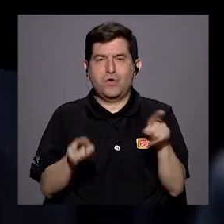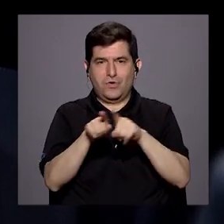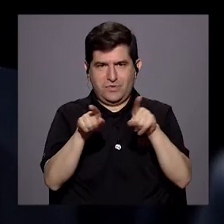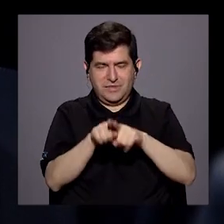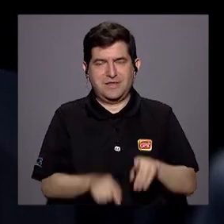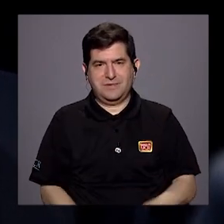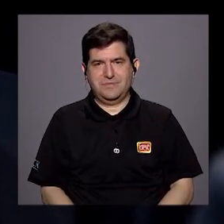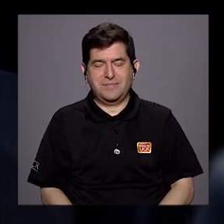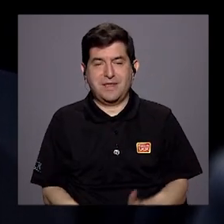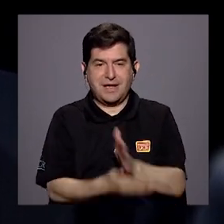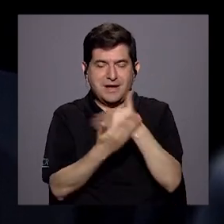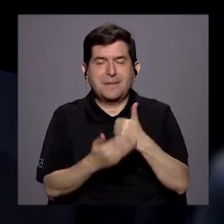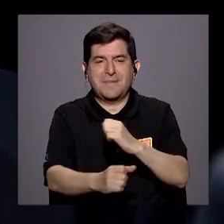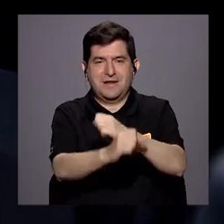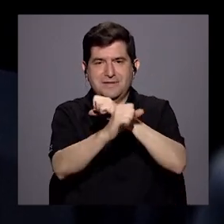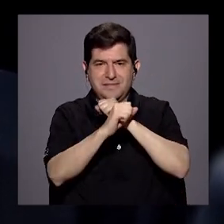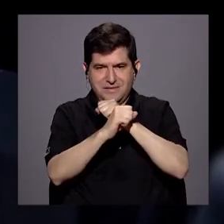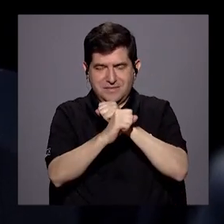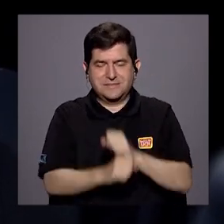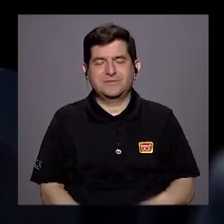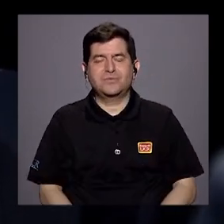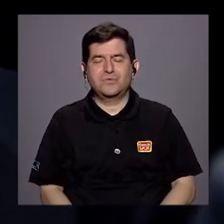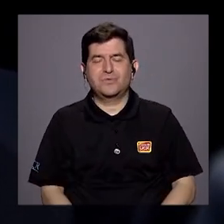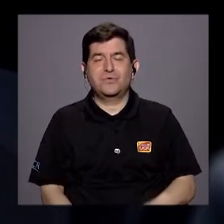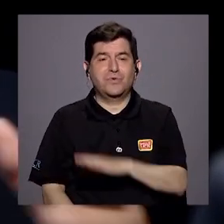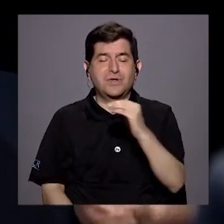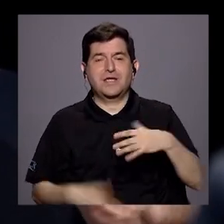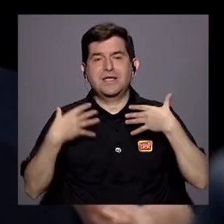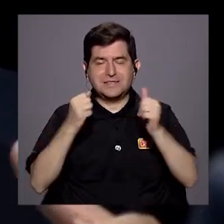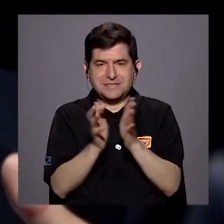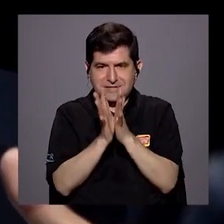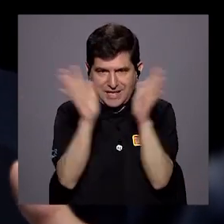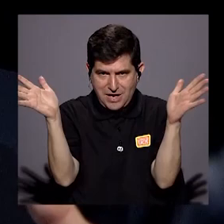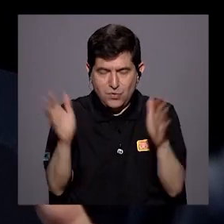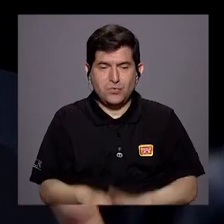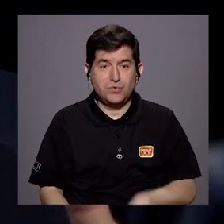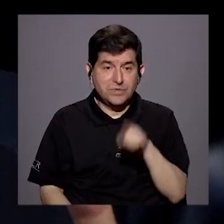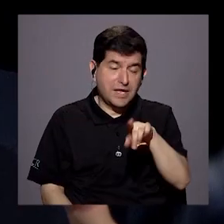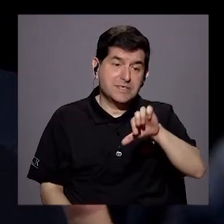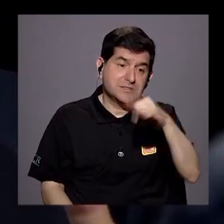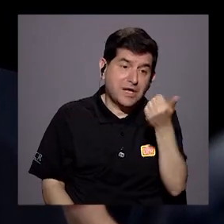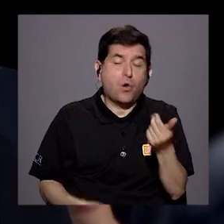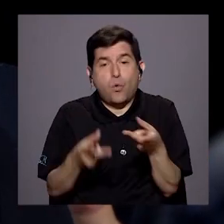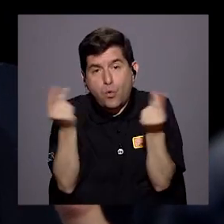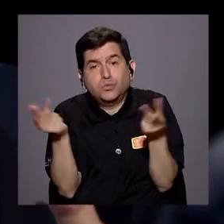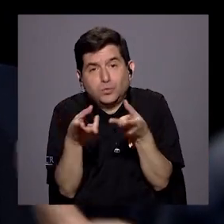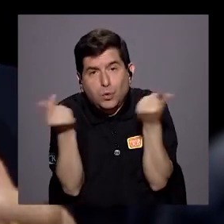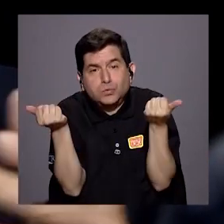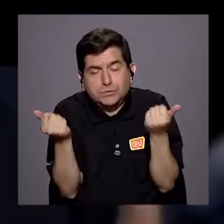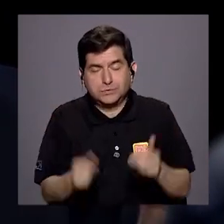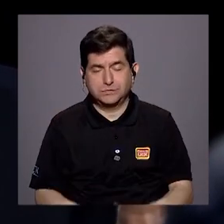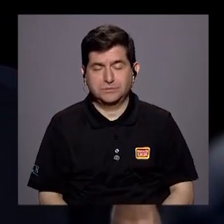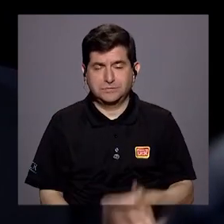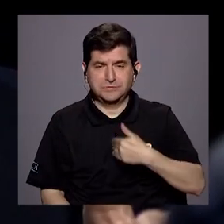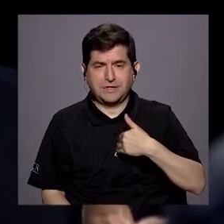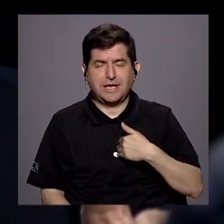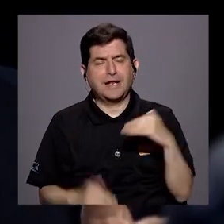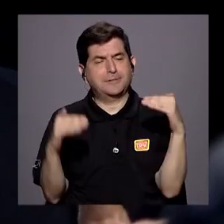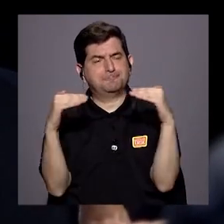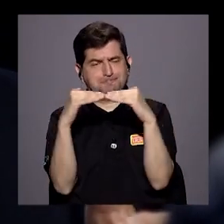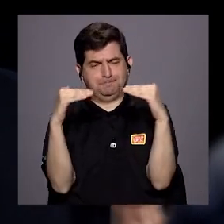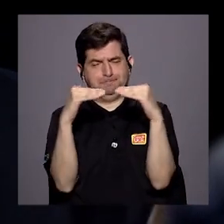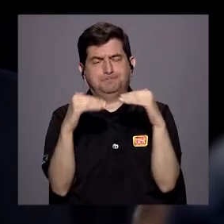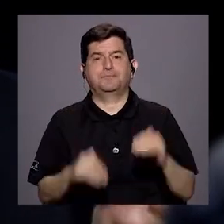afecta a la parte de salud públicamente y eso evidentemente es eso lo otros costos tenemos una compensación